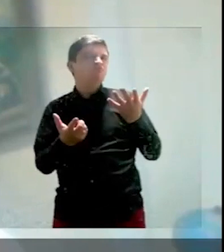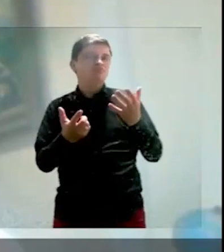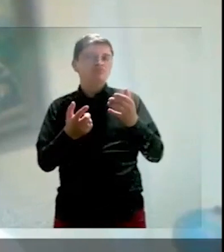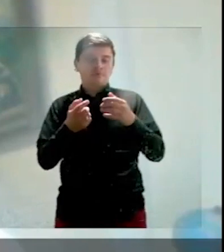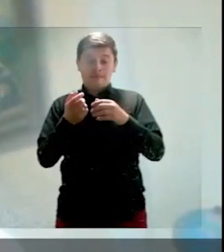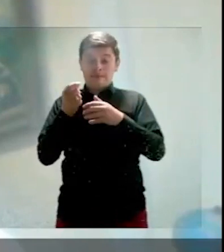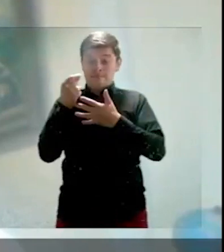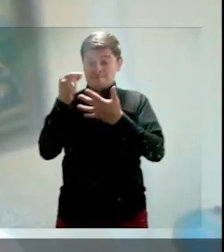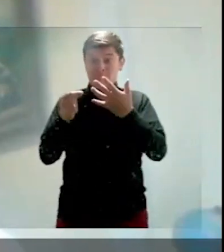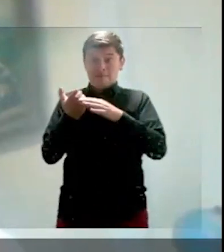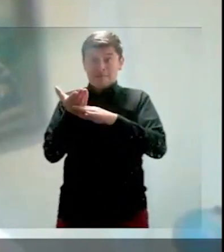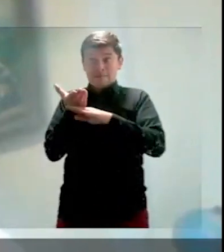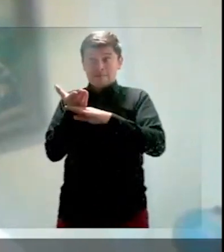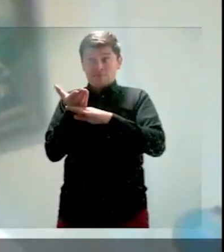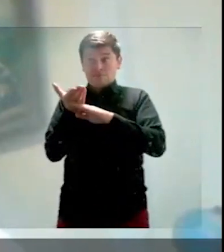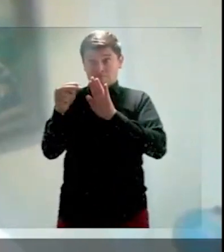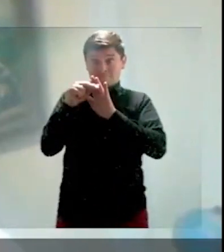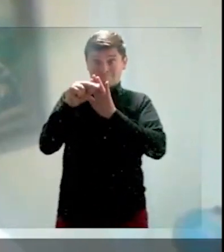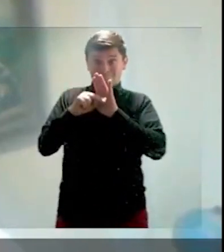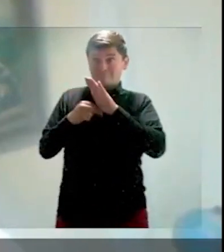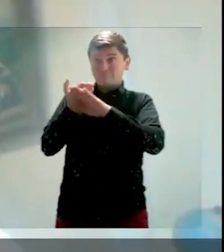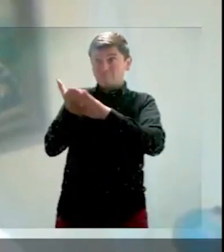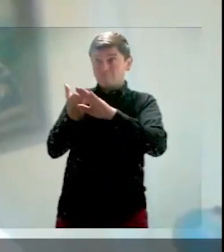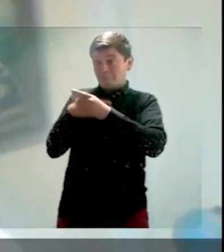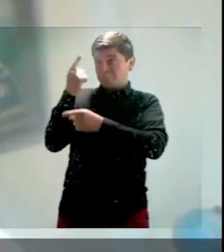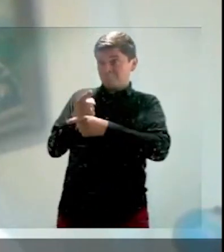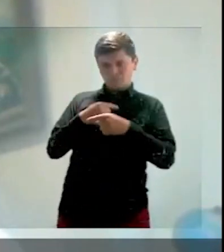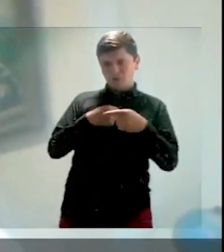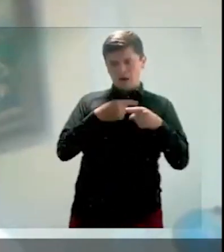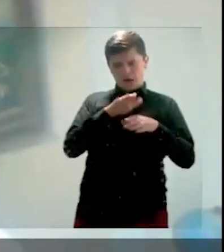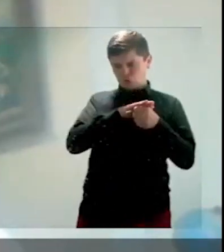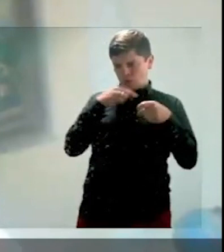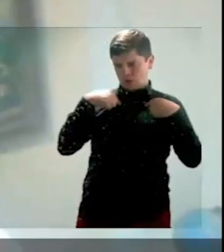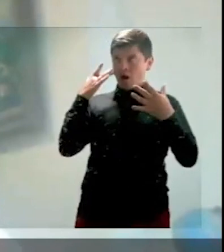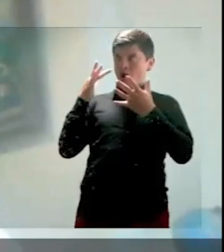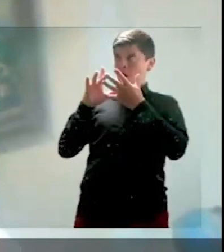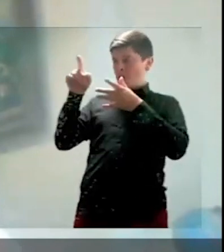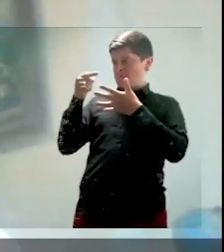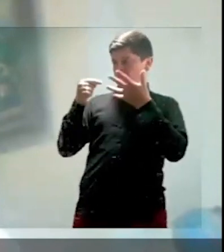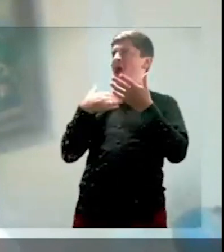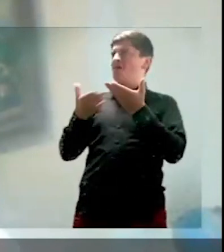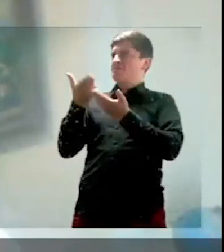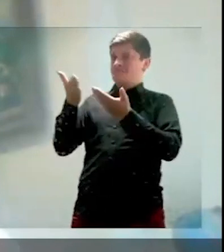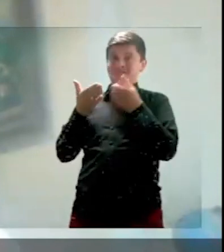no son unos requisitos, digamos, fáciles de cumplir ni están pues a la orden de